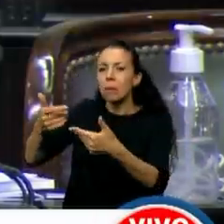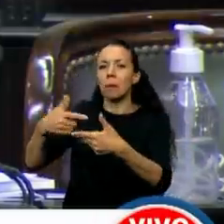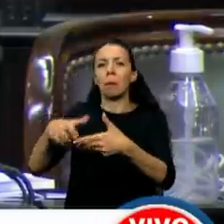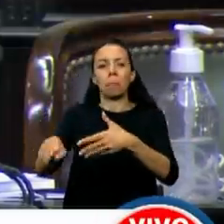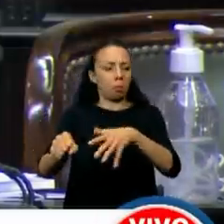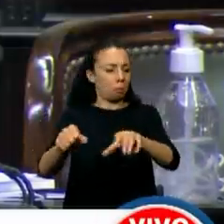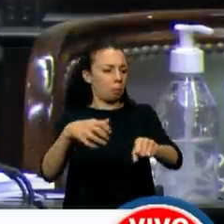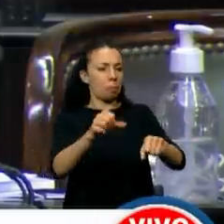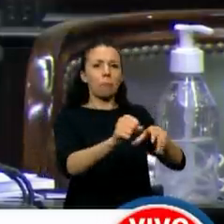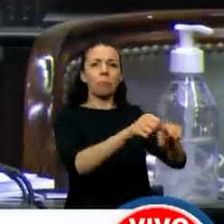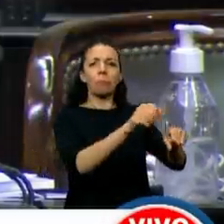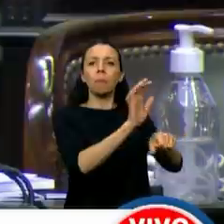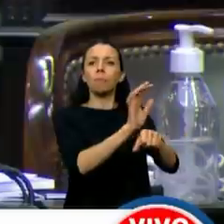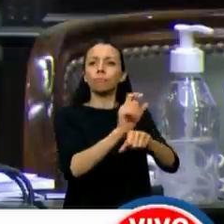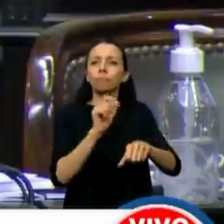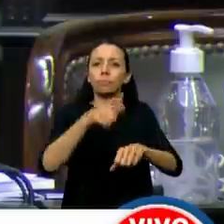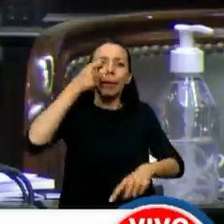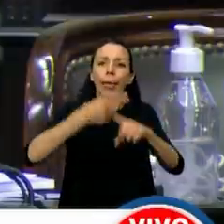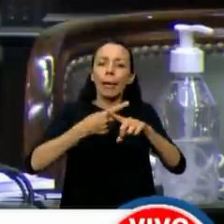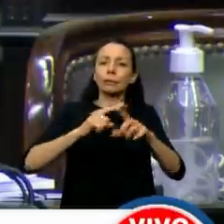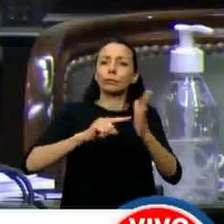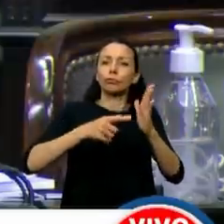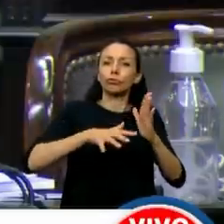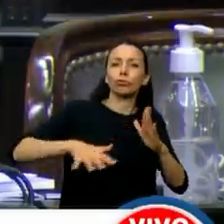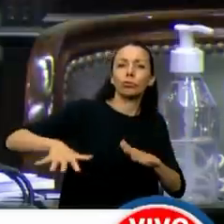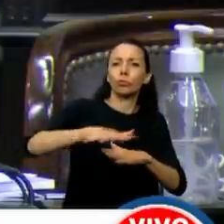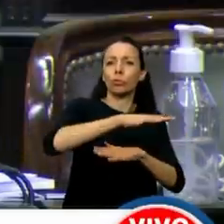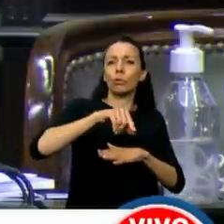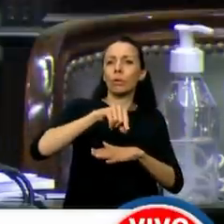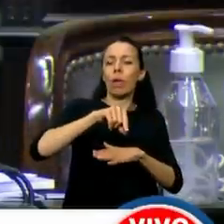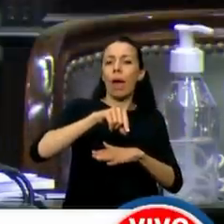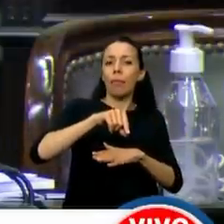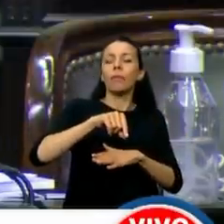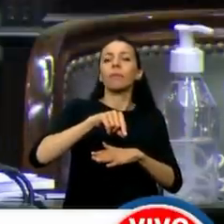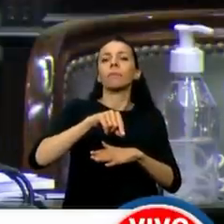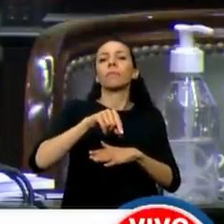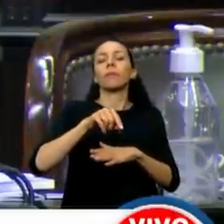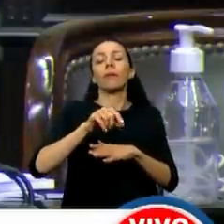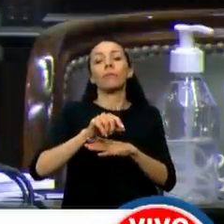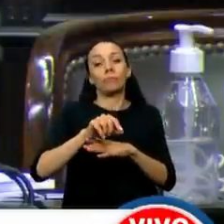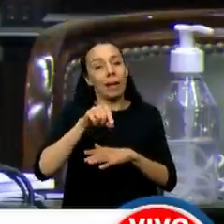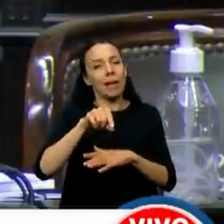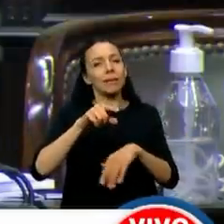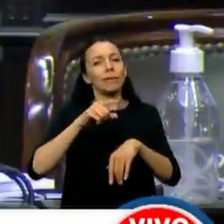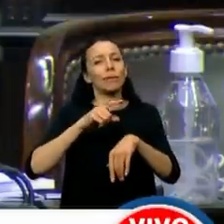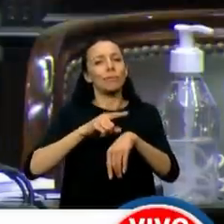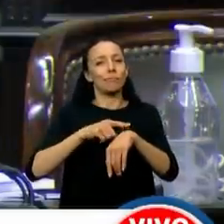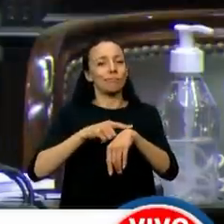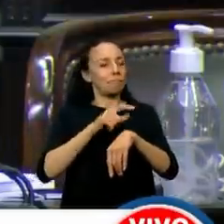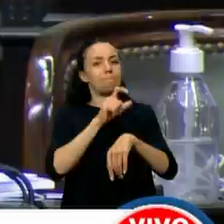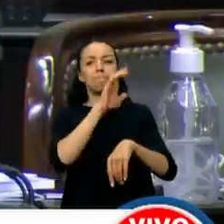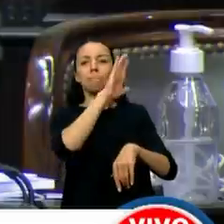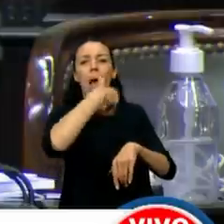planificación que su descubridor el ingeniero martínez combo invitando a monseñor a alumni un historiador